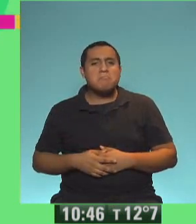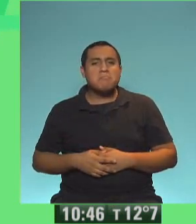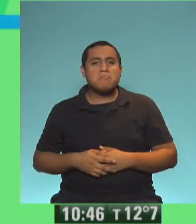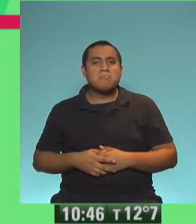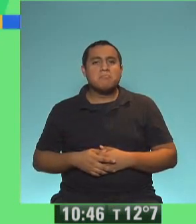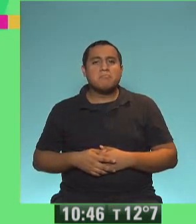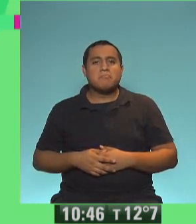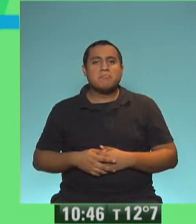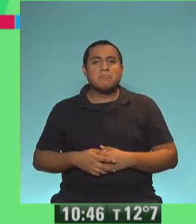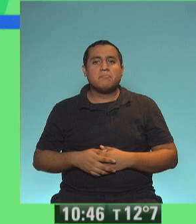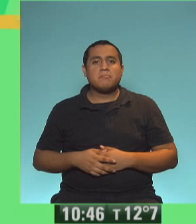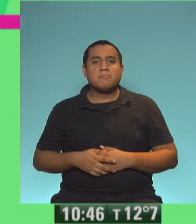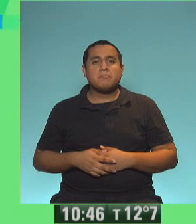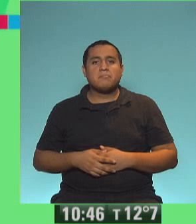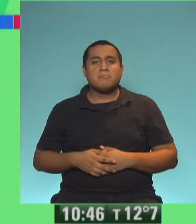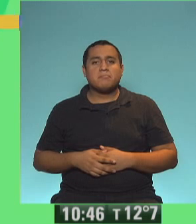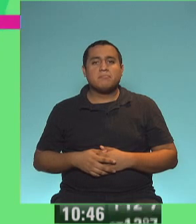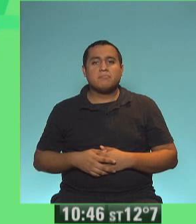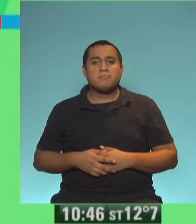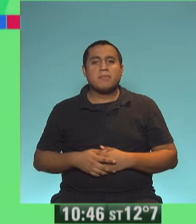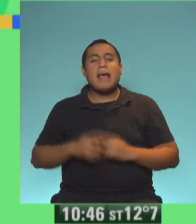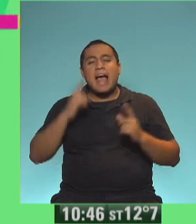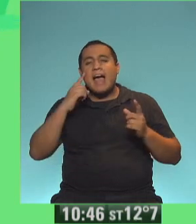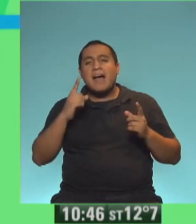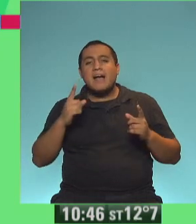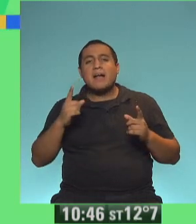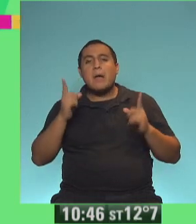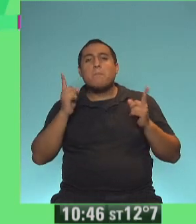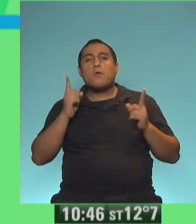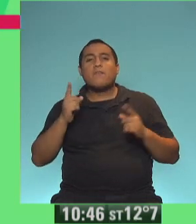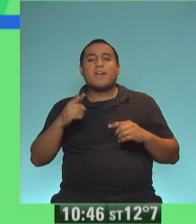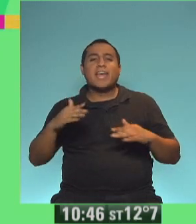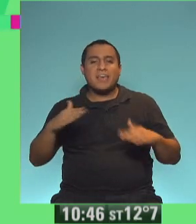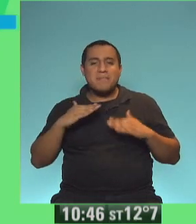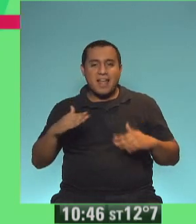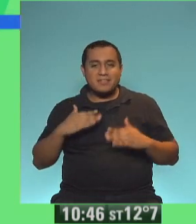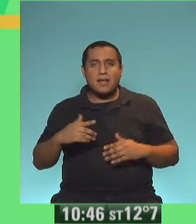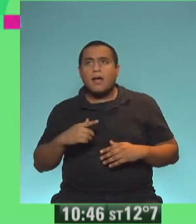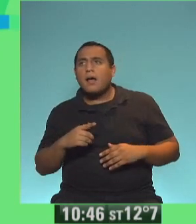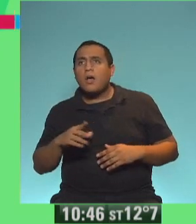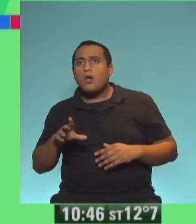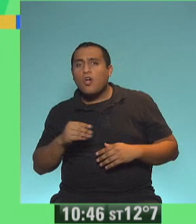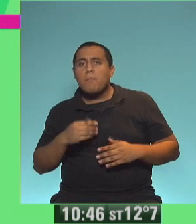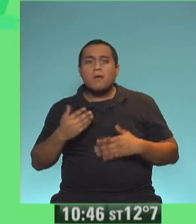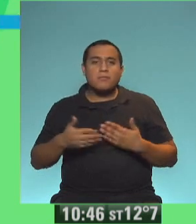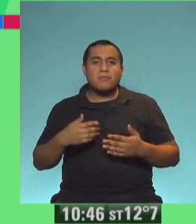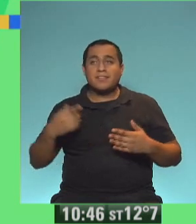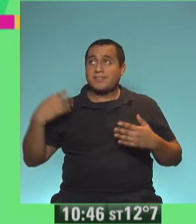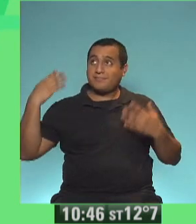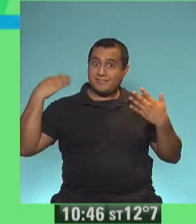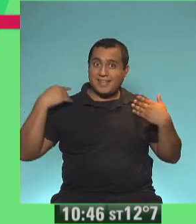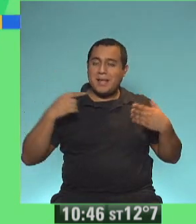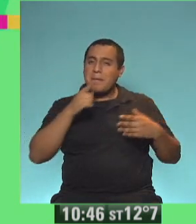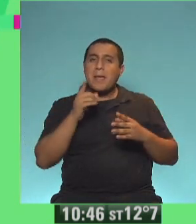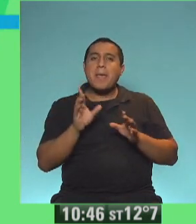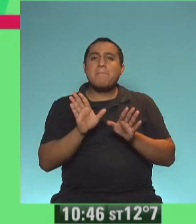A ver. ¡Ay, con como el profe! Nosotros que estábamos jugando con el profe de gimnasia. Y es una mariposa. Es una mariposa